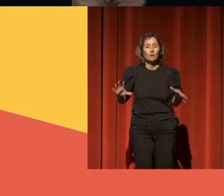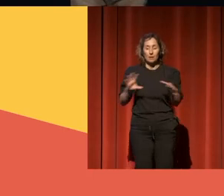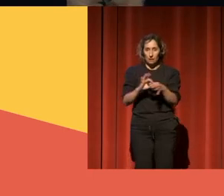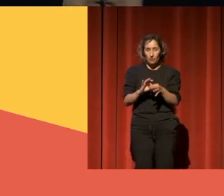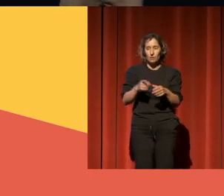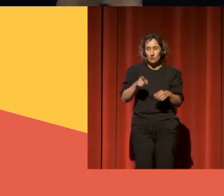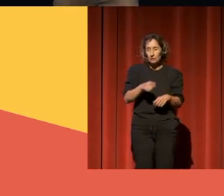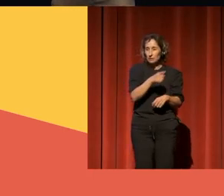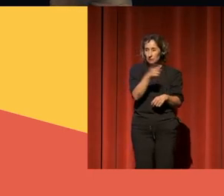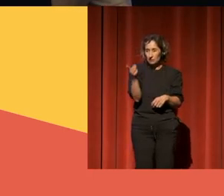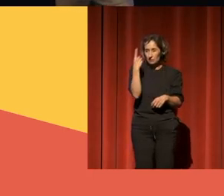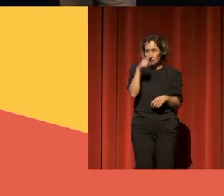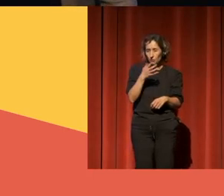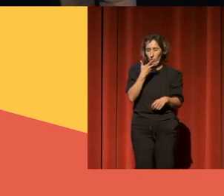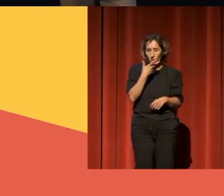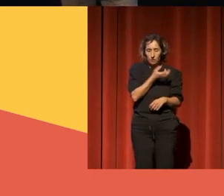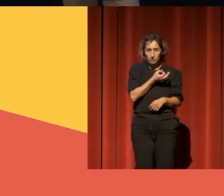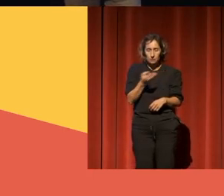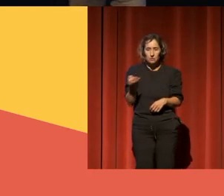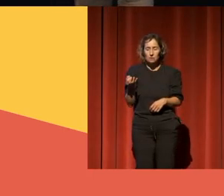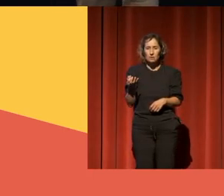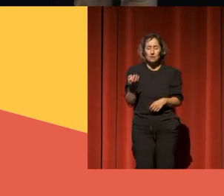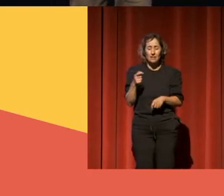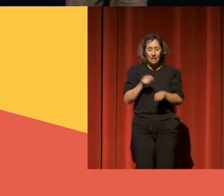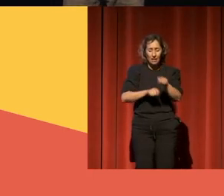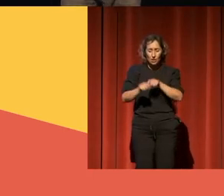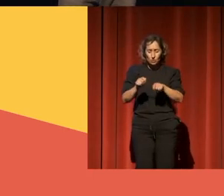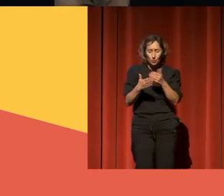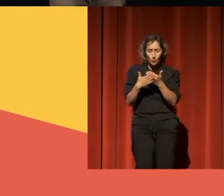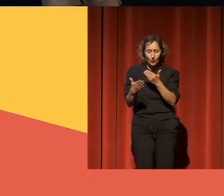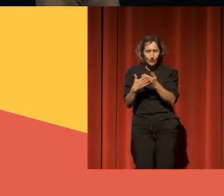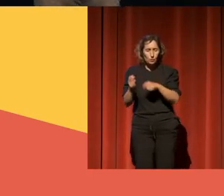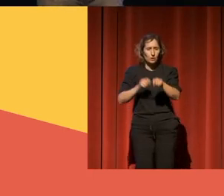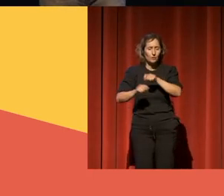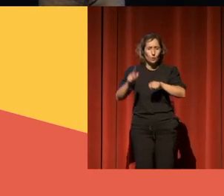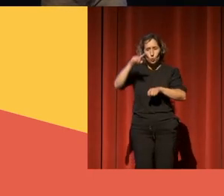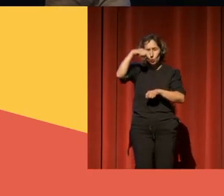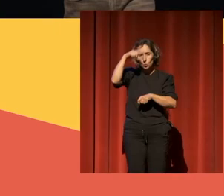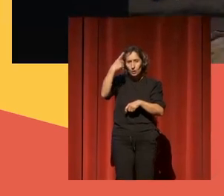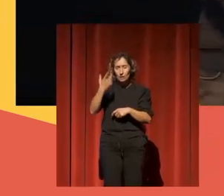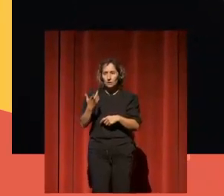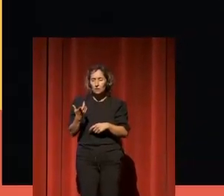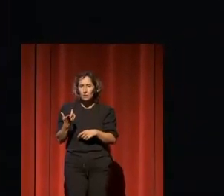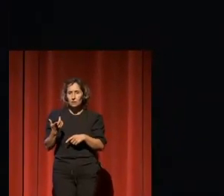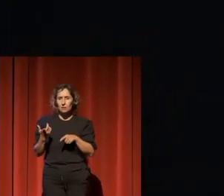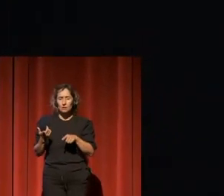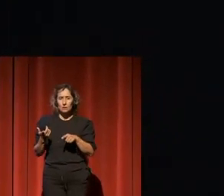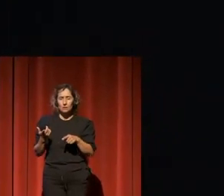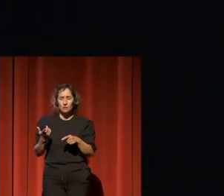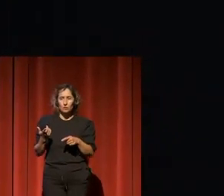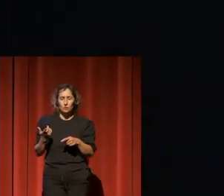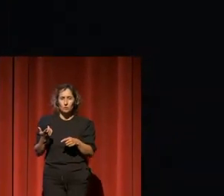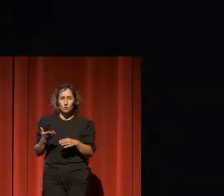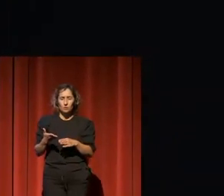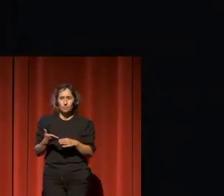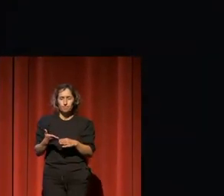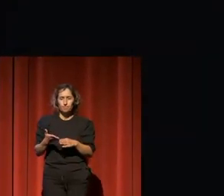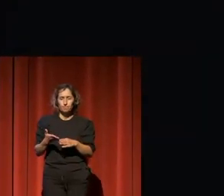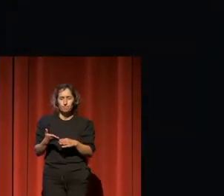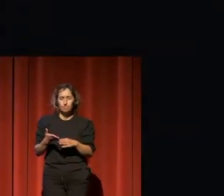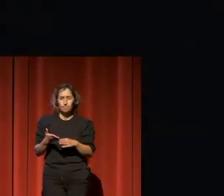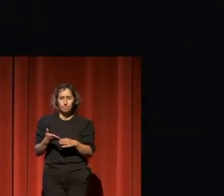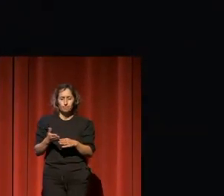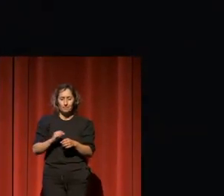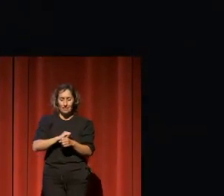seguro que lo conocéis de cerca y hay muchas asociaciones vecinales culturales digamos que aún no han recuperado el tono que tenían antes de